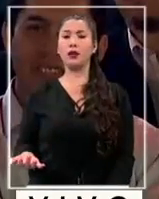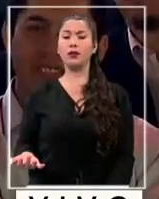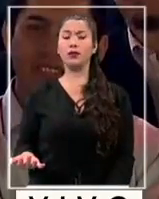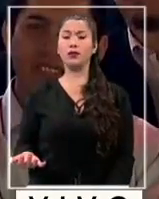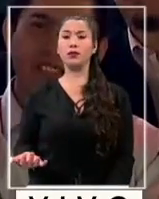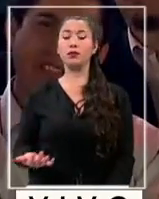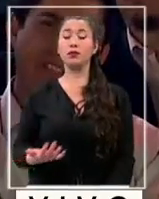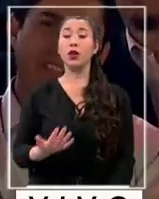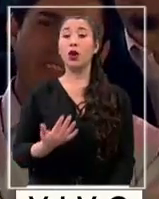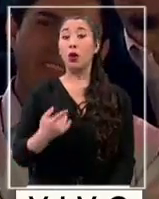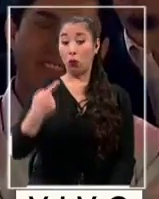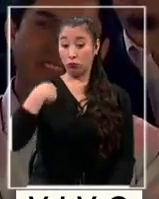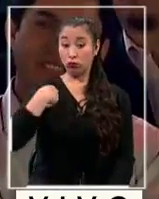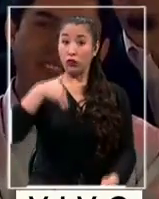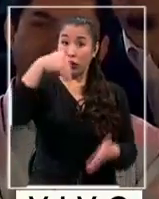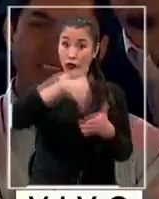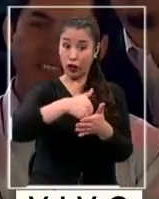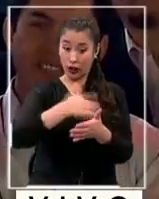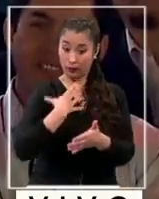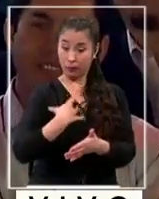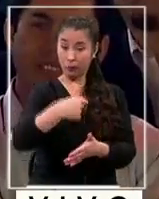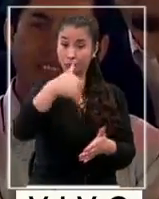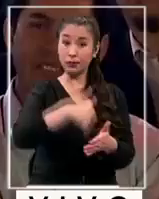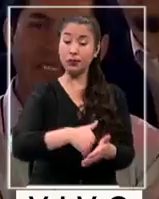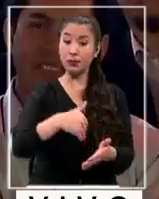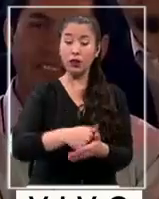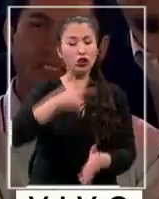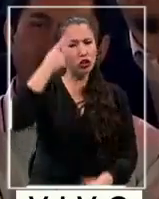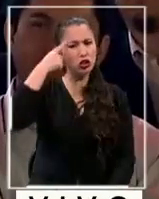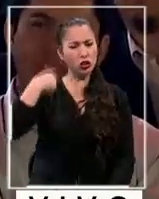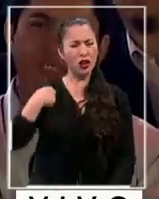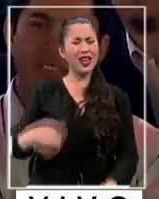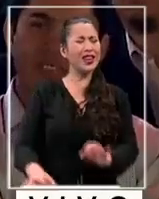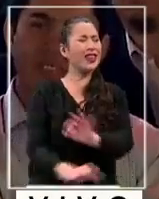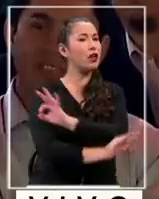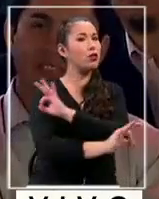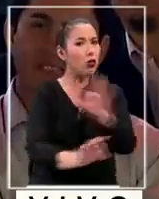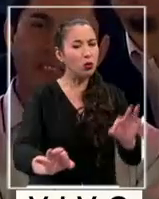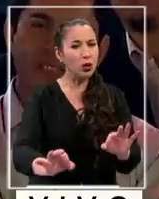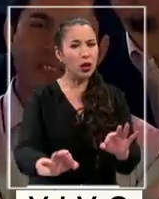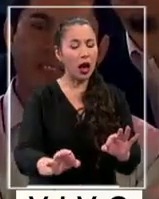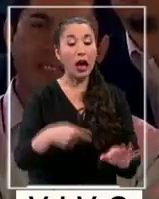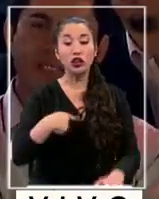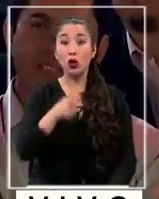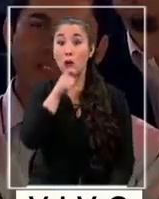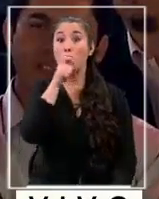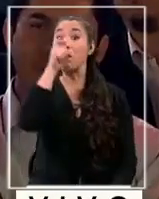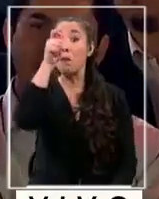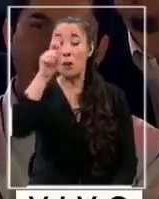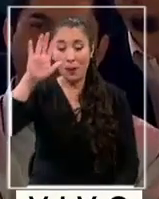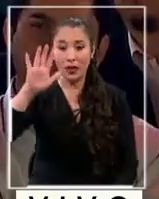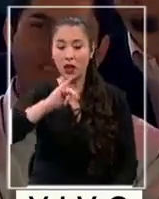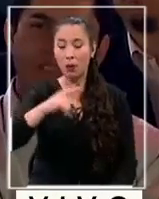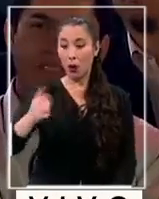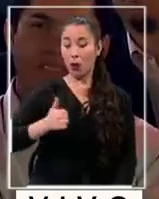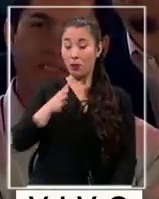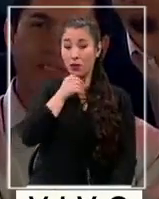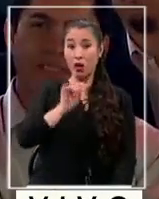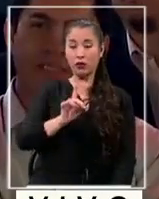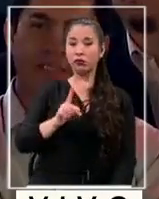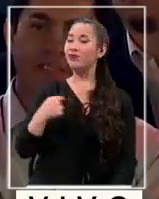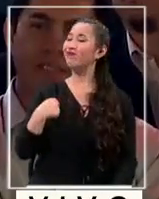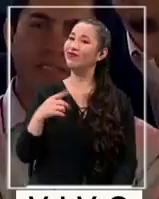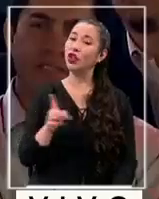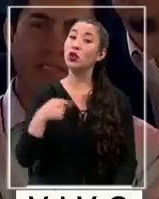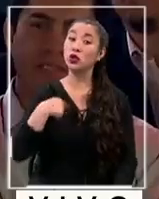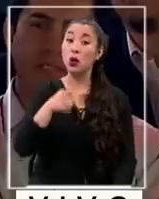Cuando alguien ha votado por mí, creo que jamás le he faltado a mi palabra. Cuando no puedo, lo digo.